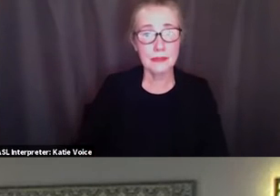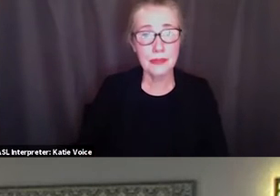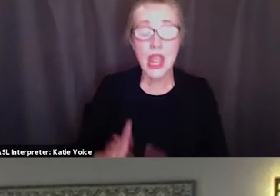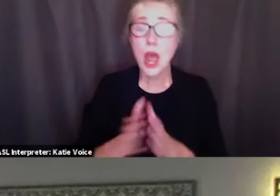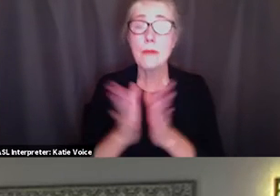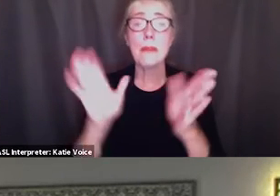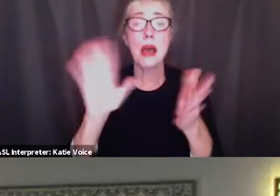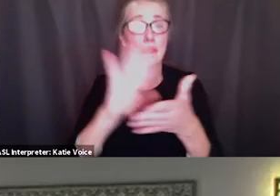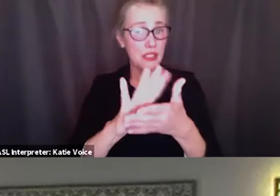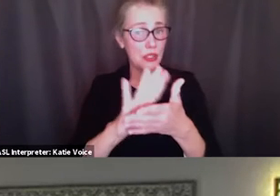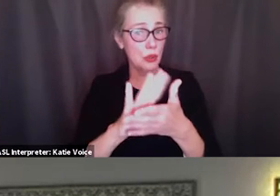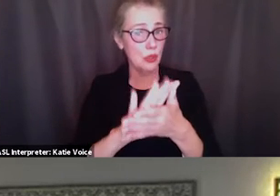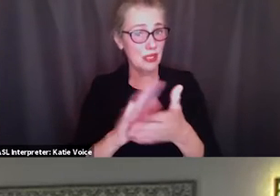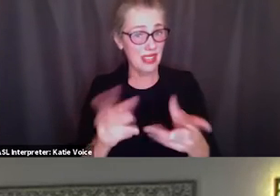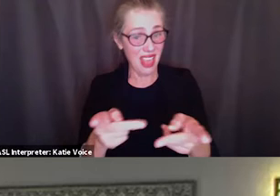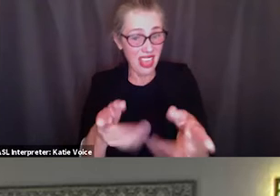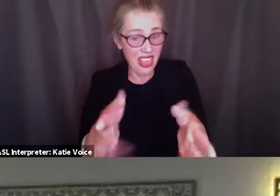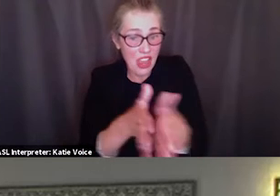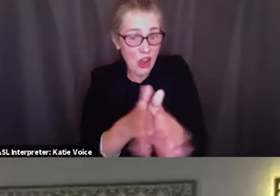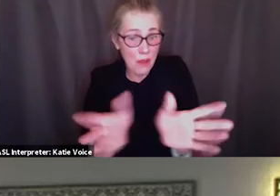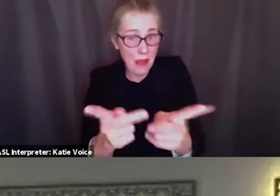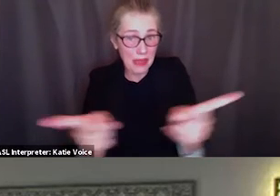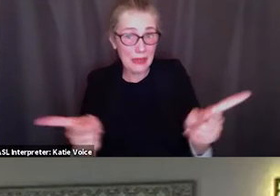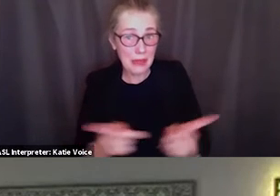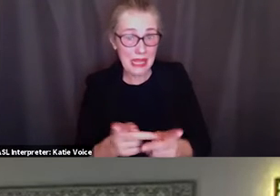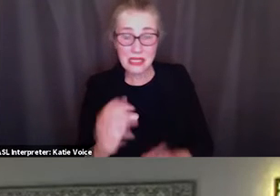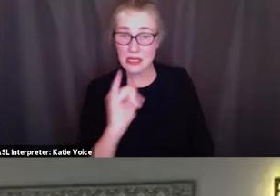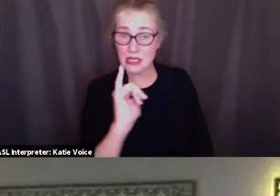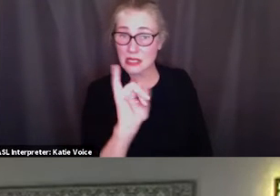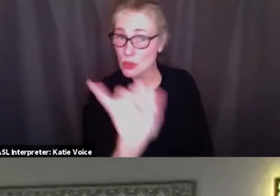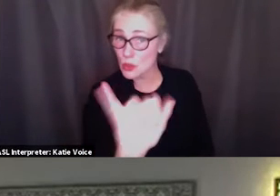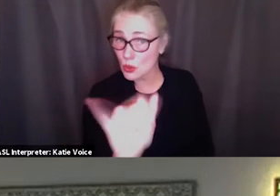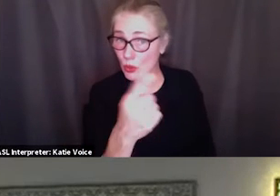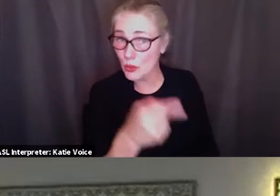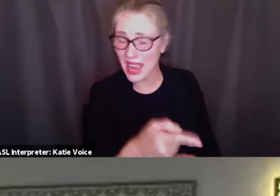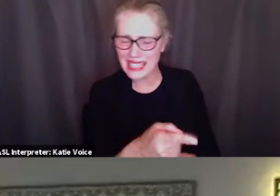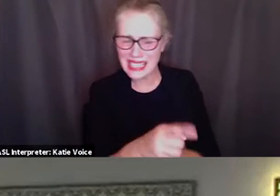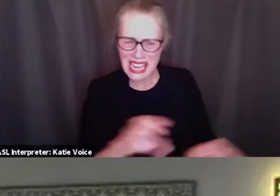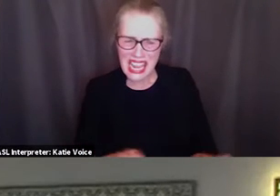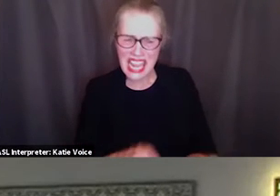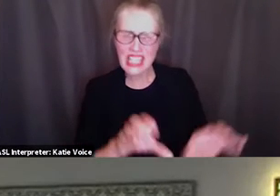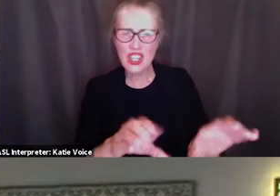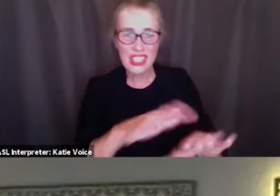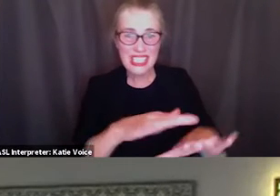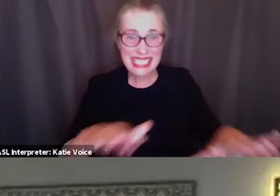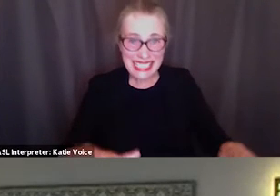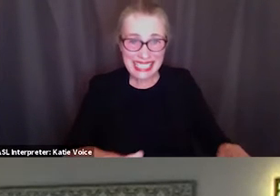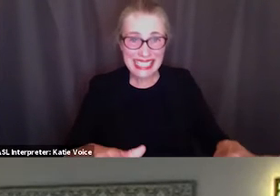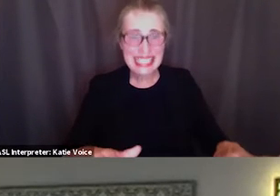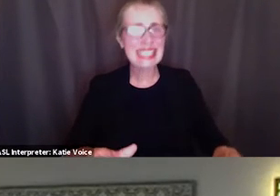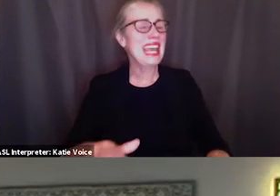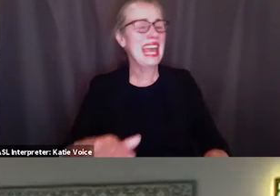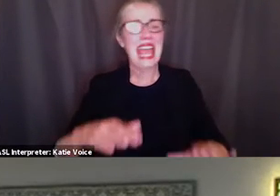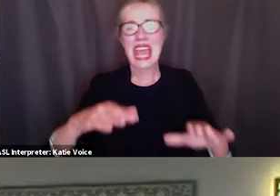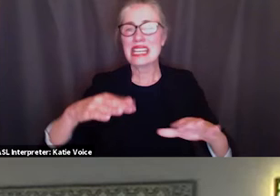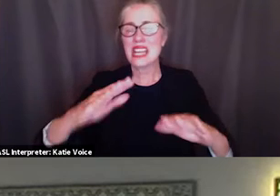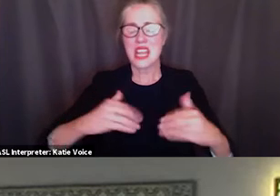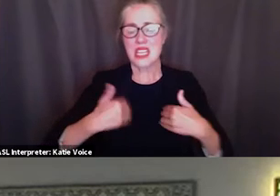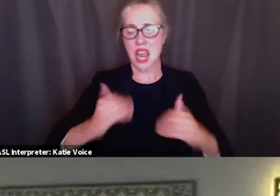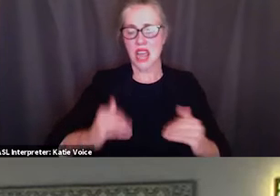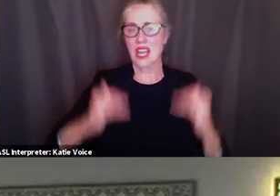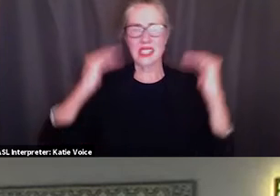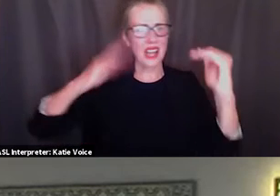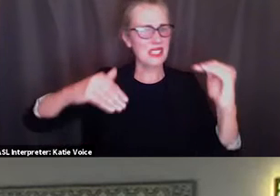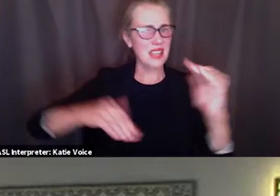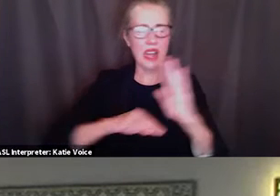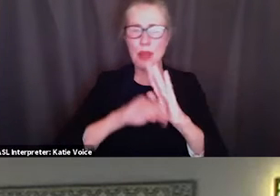imágenes. Las escuelas son lugares públicos también. El animar a los estudiantes a comportarse